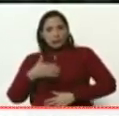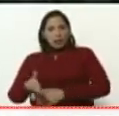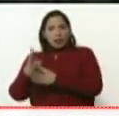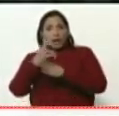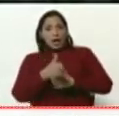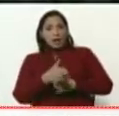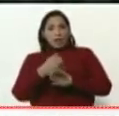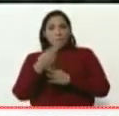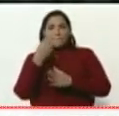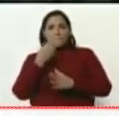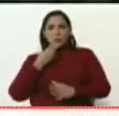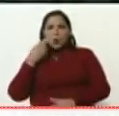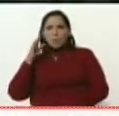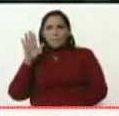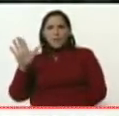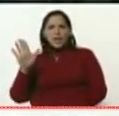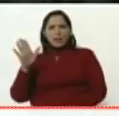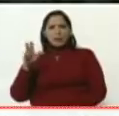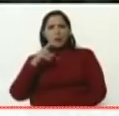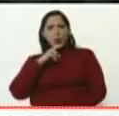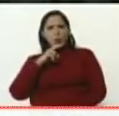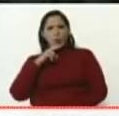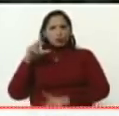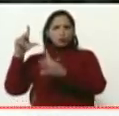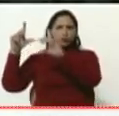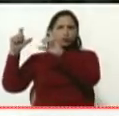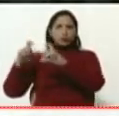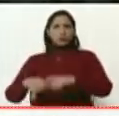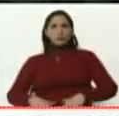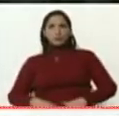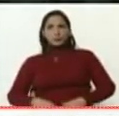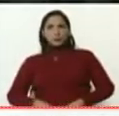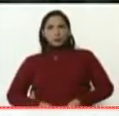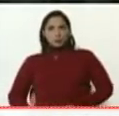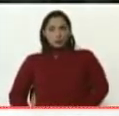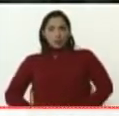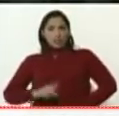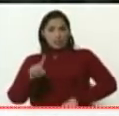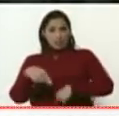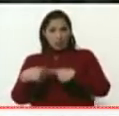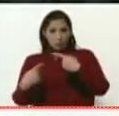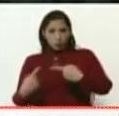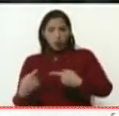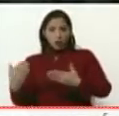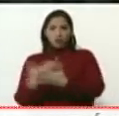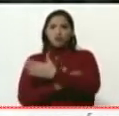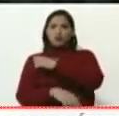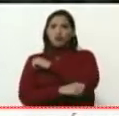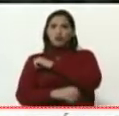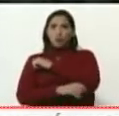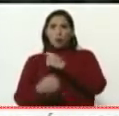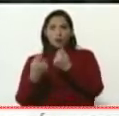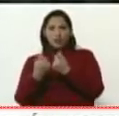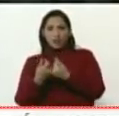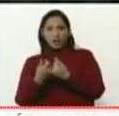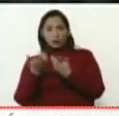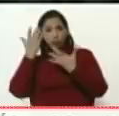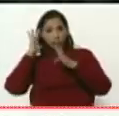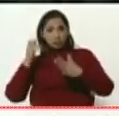el oro y el moro, se toman la foto y después se roban los reales que estaban destinados a la supuesta